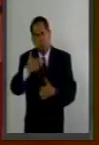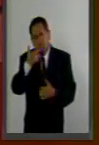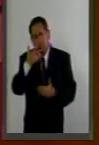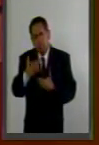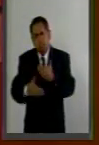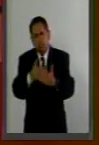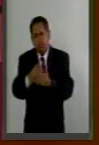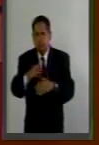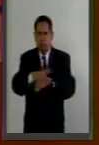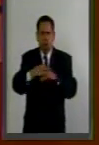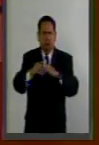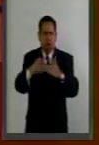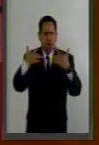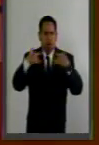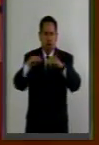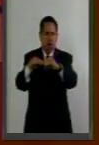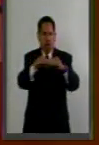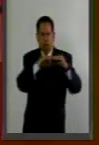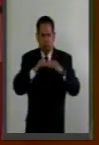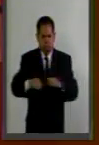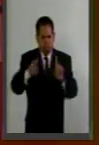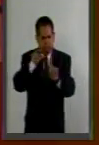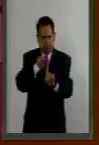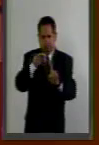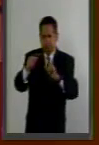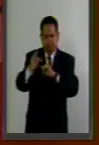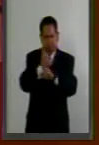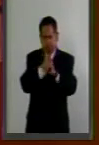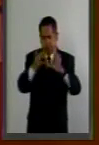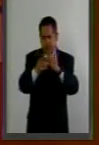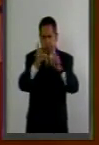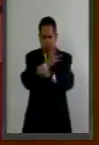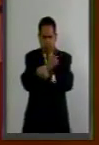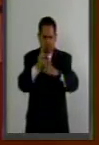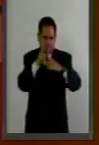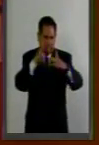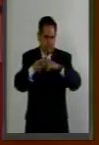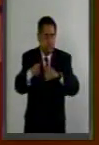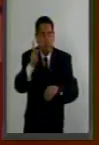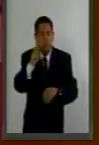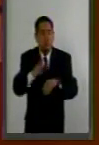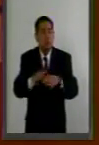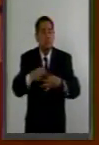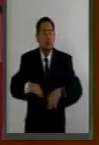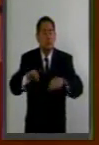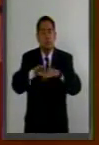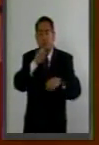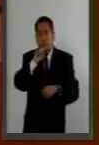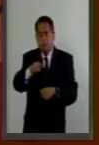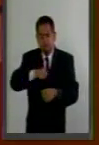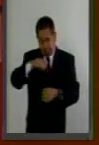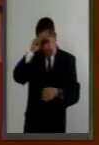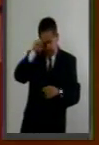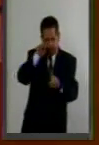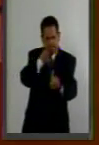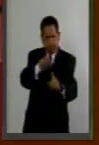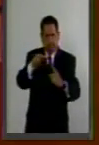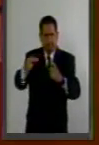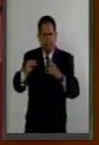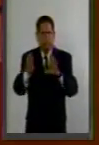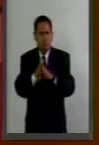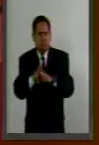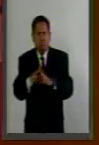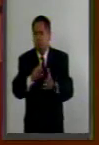con imparcialidad, objetividad, eficacia, transparencia, pero también con una perspectiva